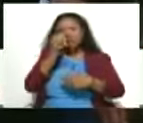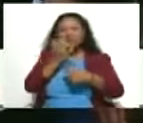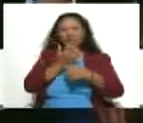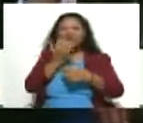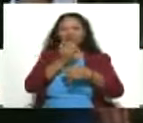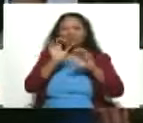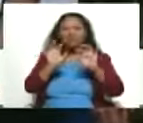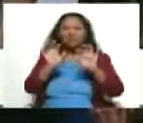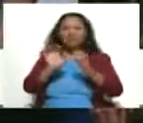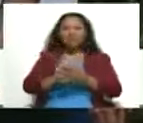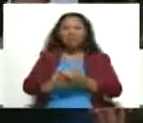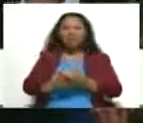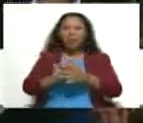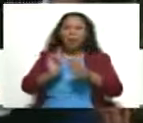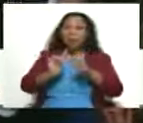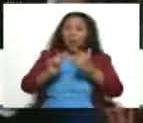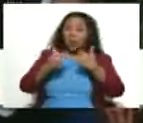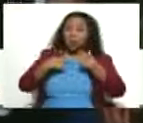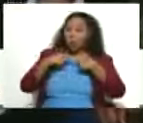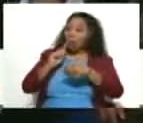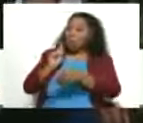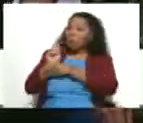Pero voy a decirte algo, Diosdado.